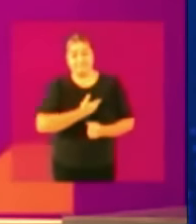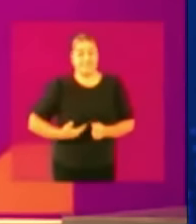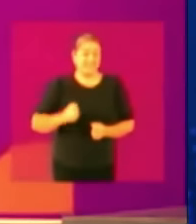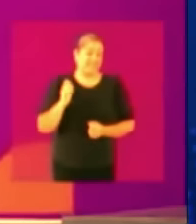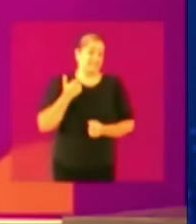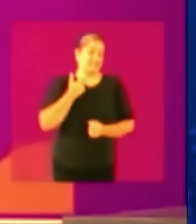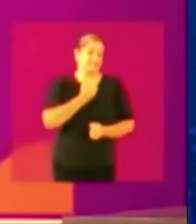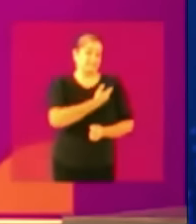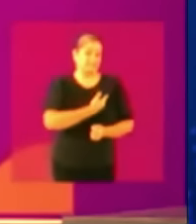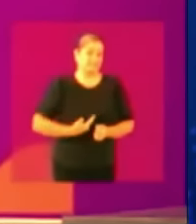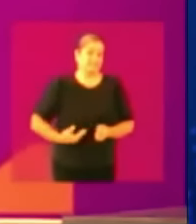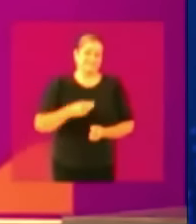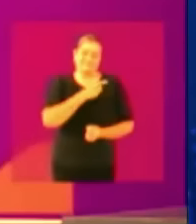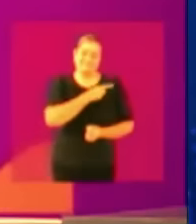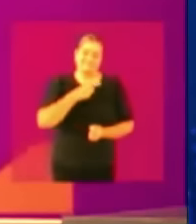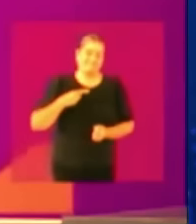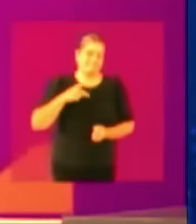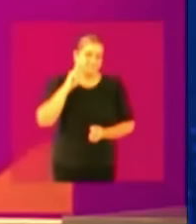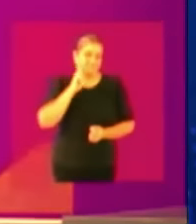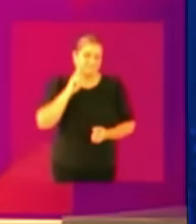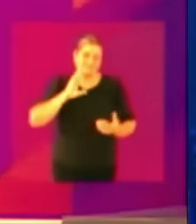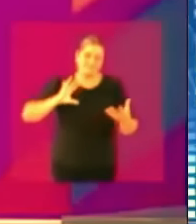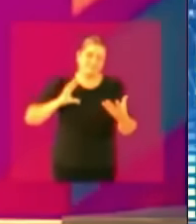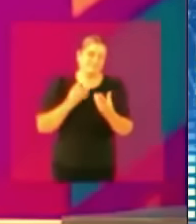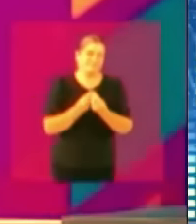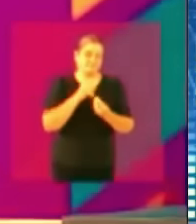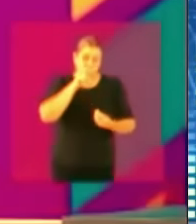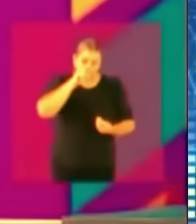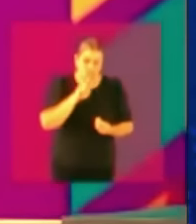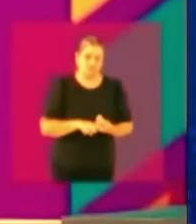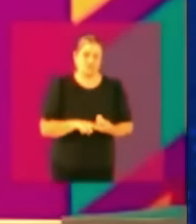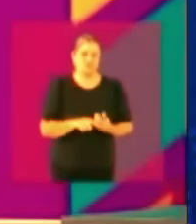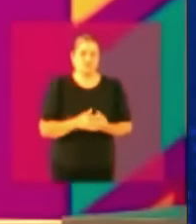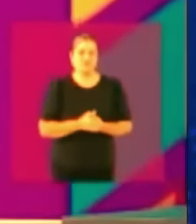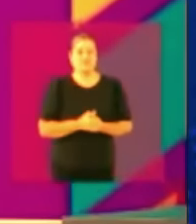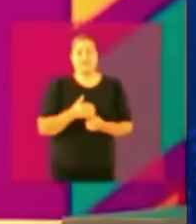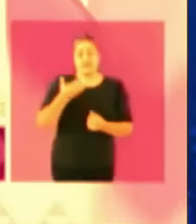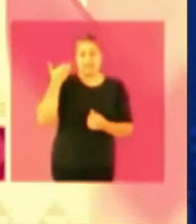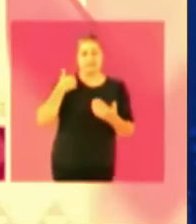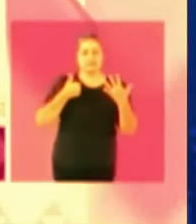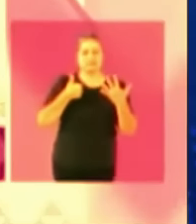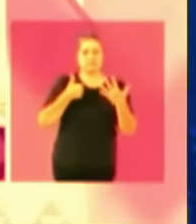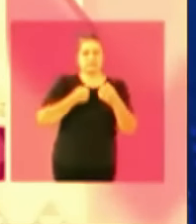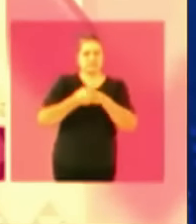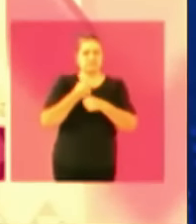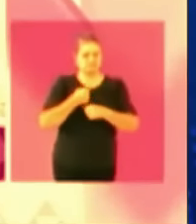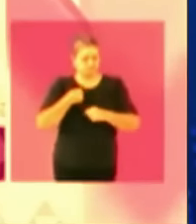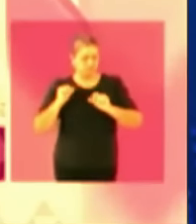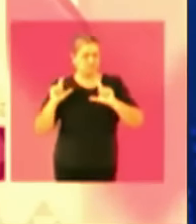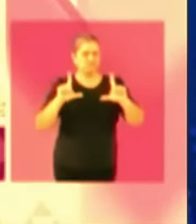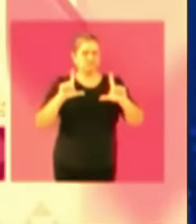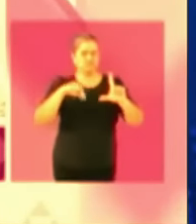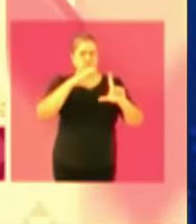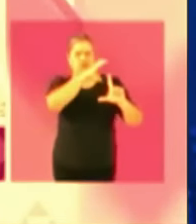reflexión. O la aportación, vamos a decirlo así también. Estaba pensando. Es que Yo difiero en esto de que